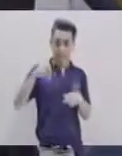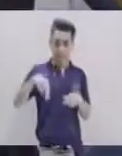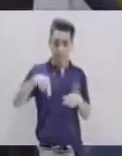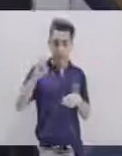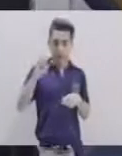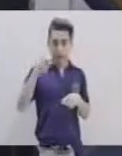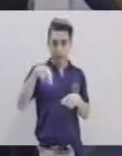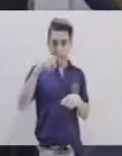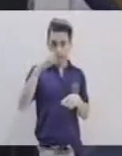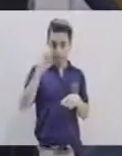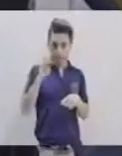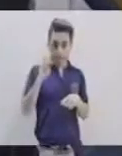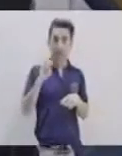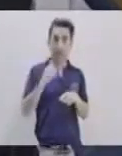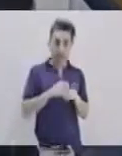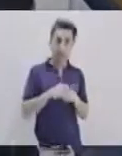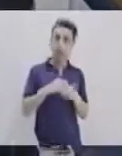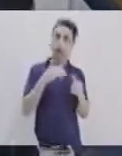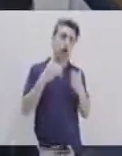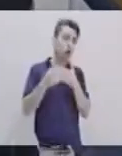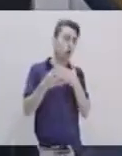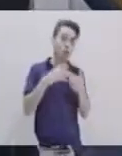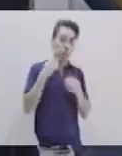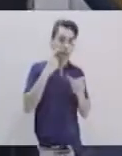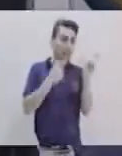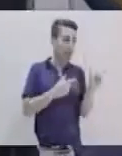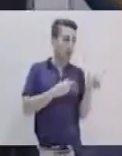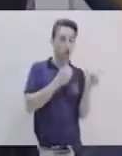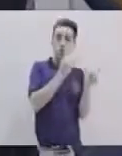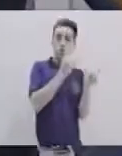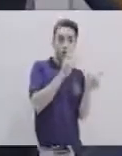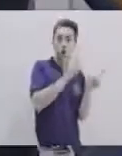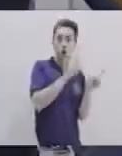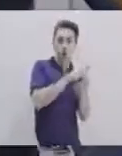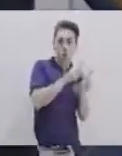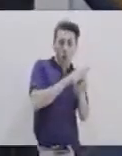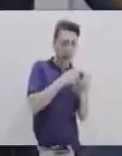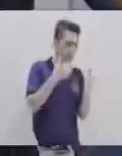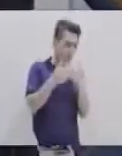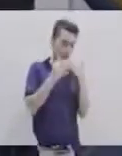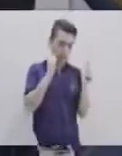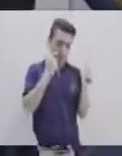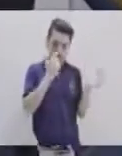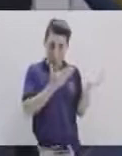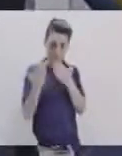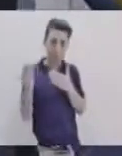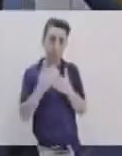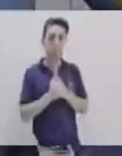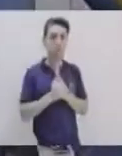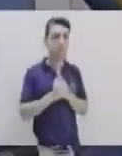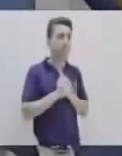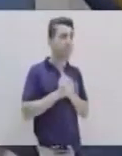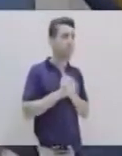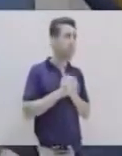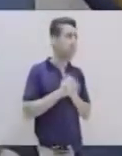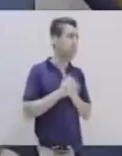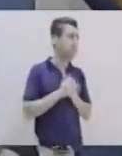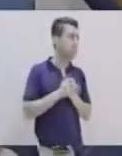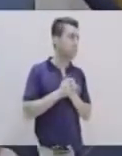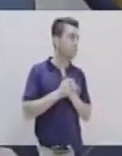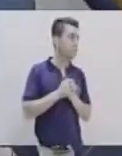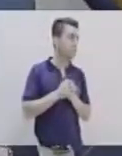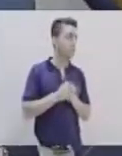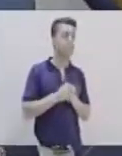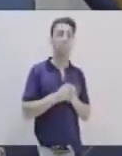el coeficiente numérico no es igual. Entonces lo estás haciendo muy bien. A ver, continuemos.